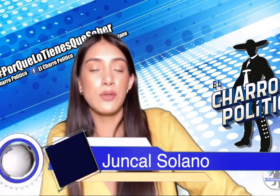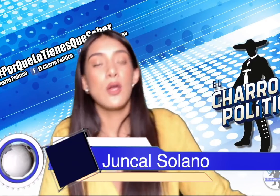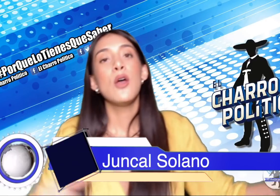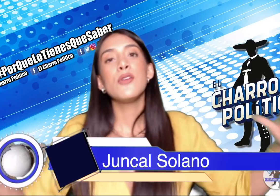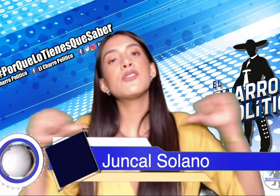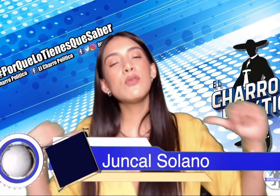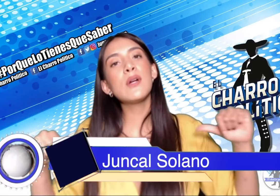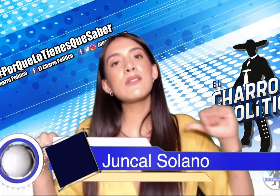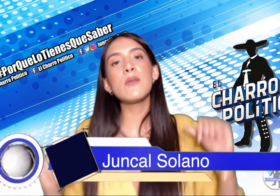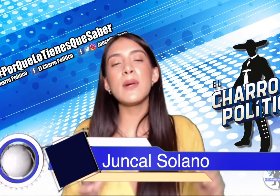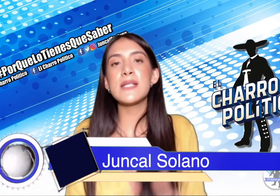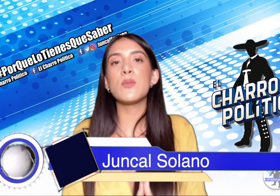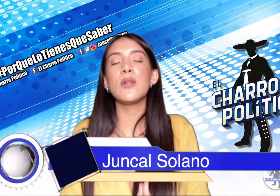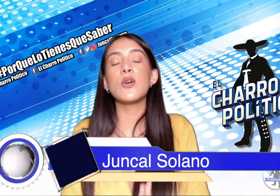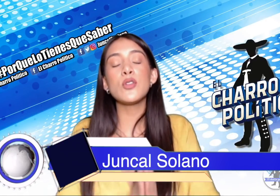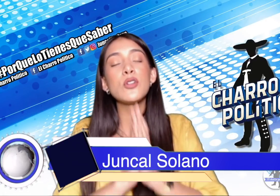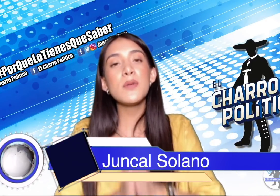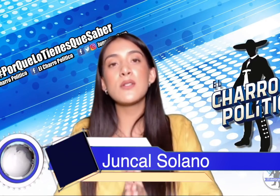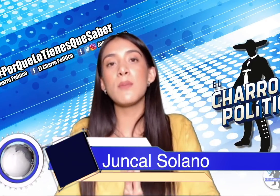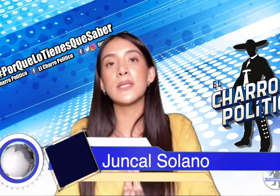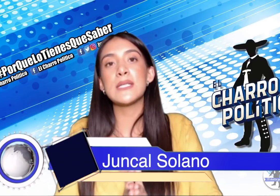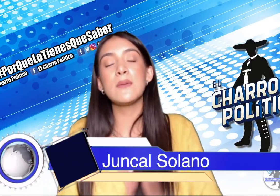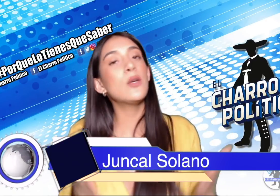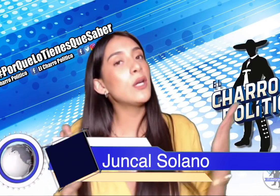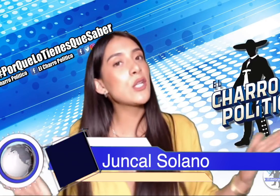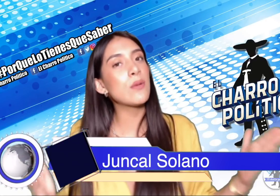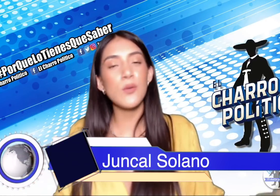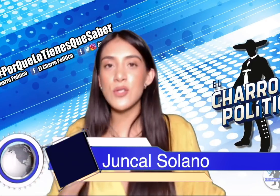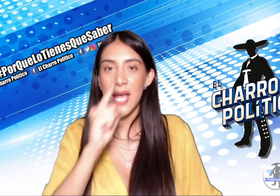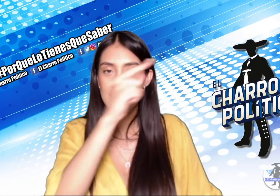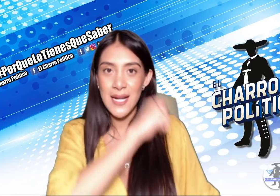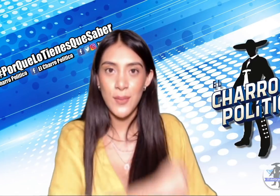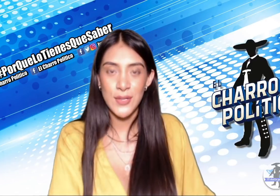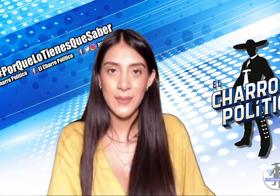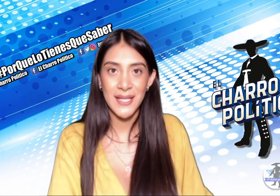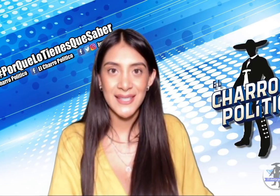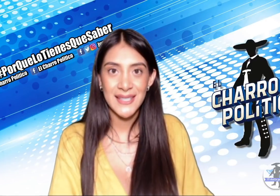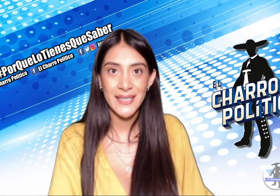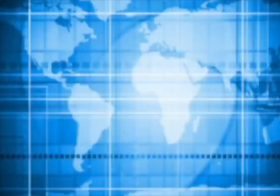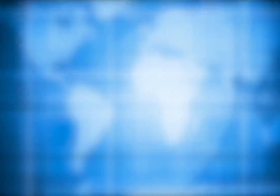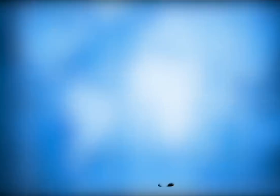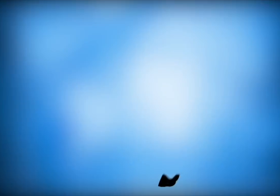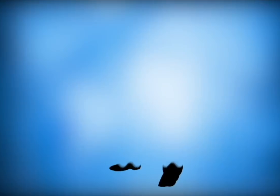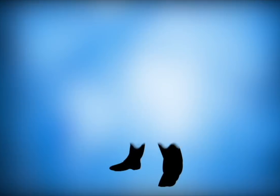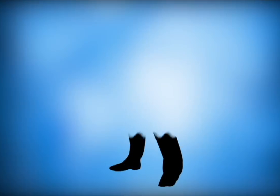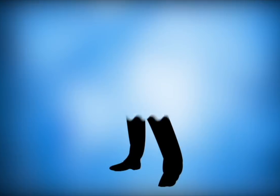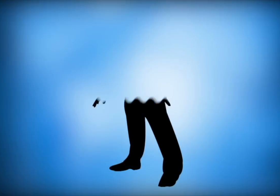sus negocios. Yo soy Juan Calzano para El Charro Político. No te olvides compartir este video y nos vemos hasta la próxima.